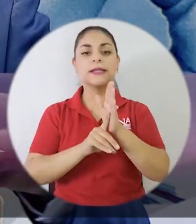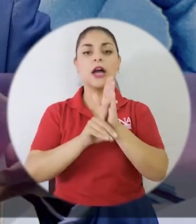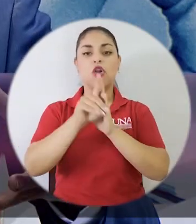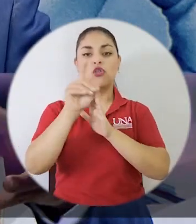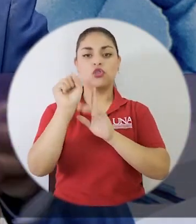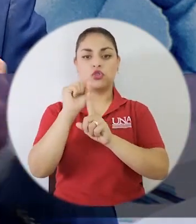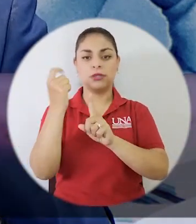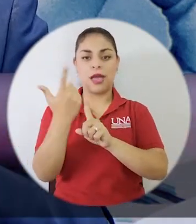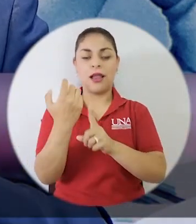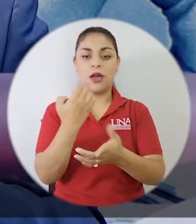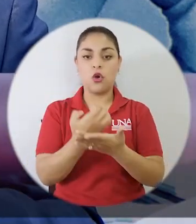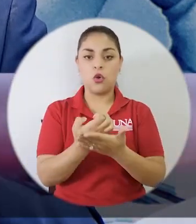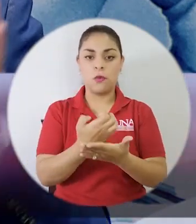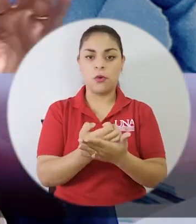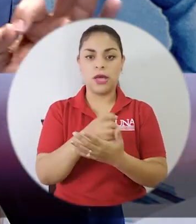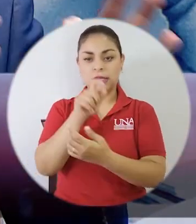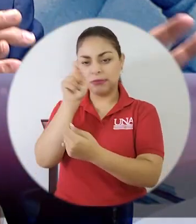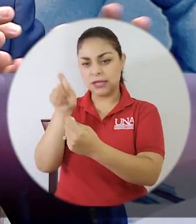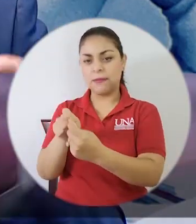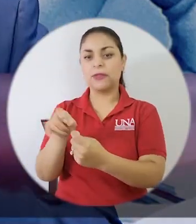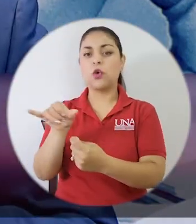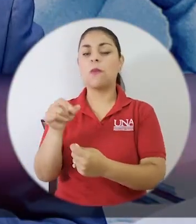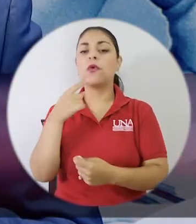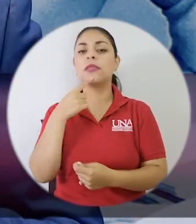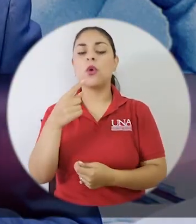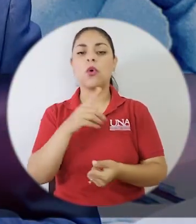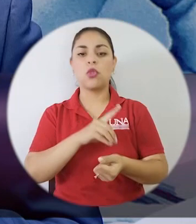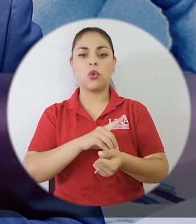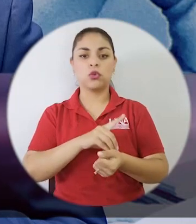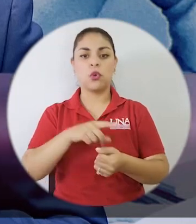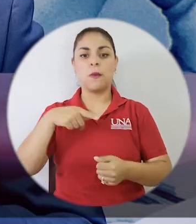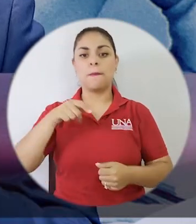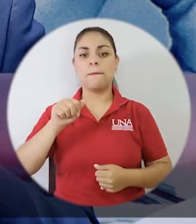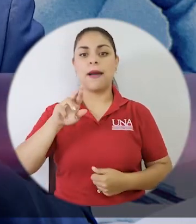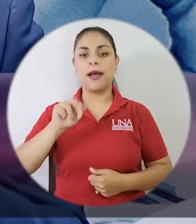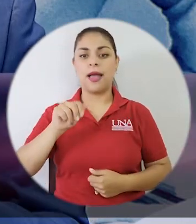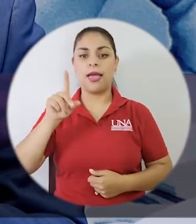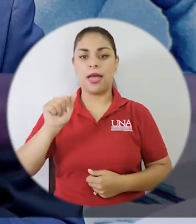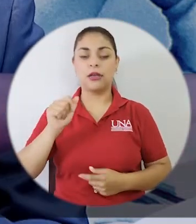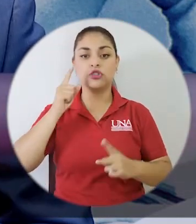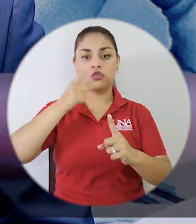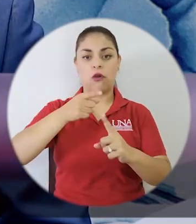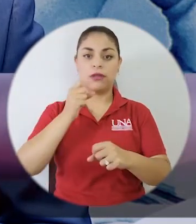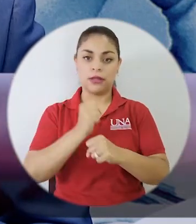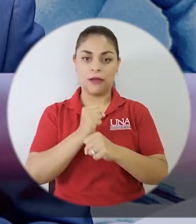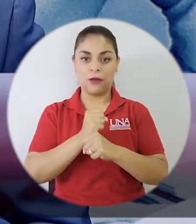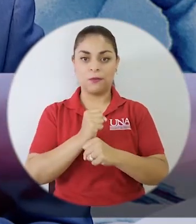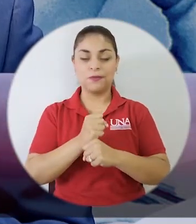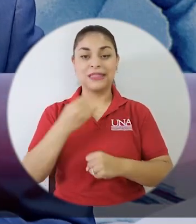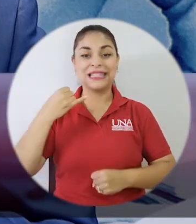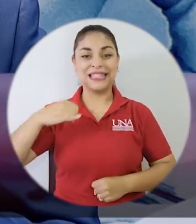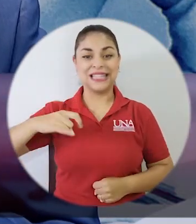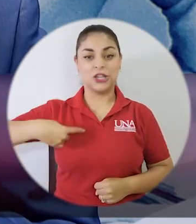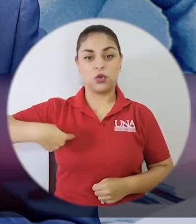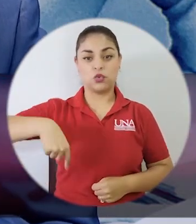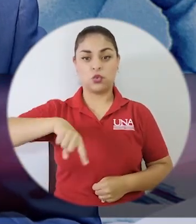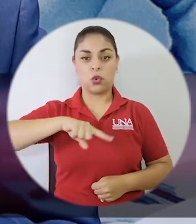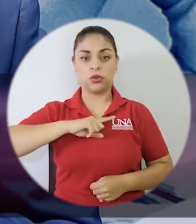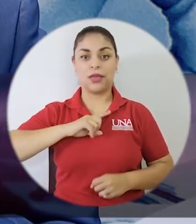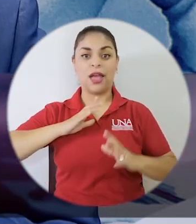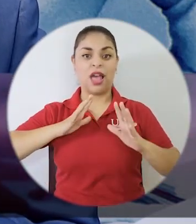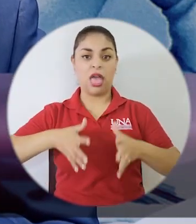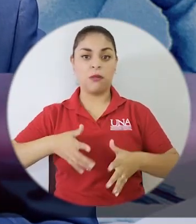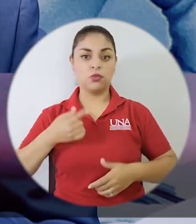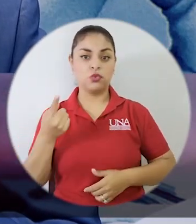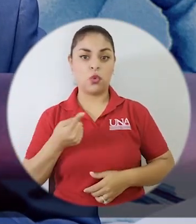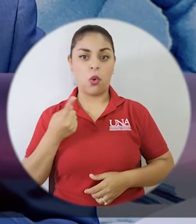al desarrollo social, particularmente, como lo dijo muy bien el doctor Parada, en materia de empleo. Si nosotros nos